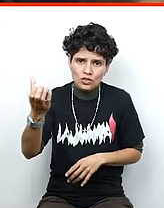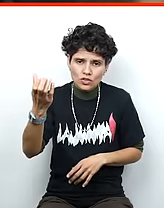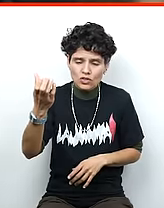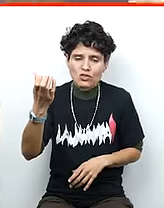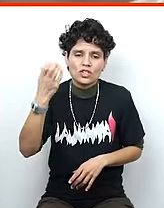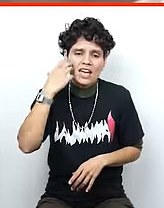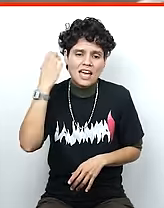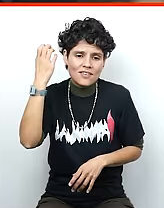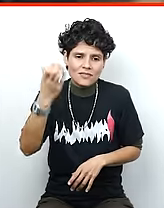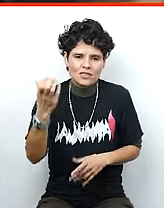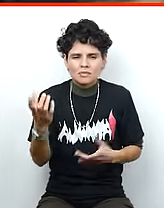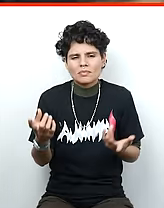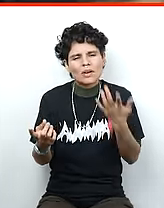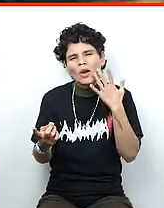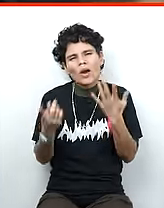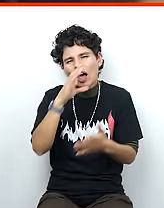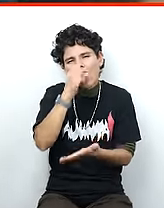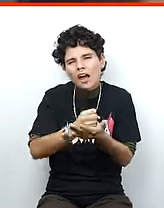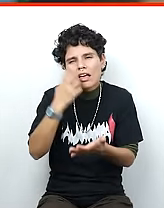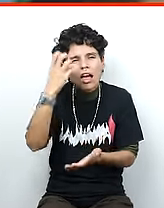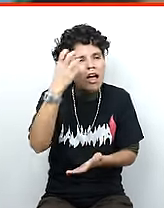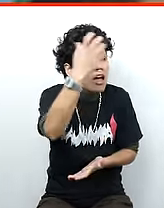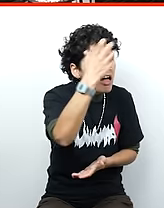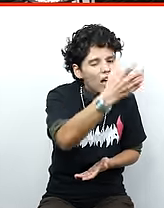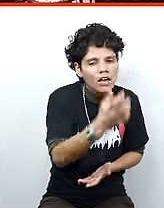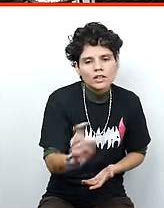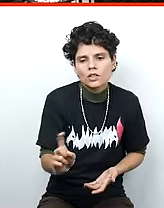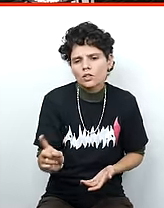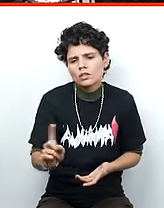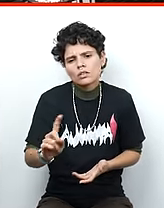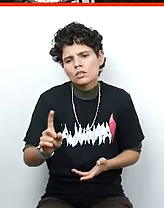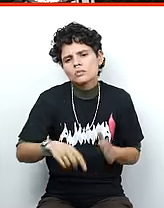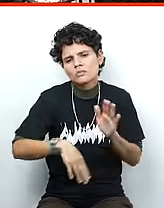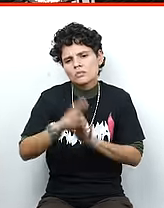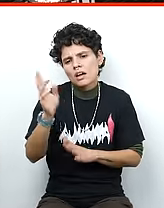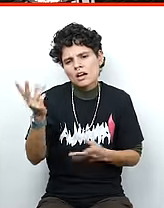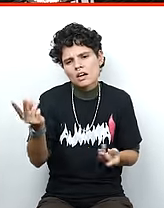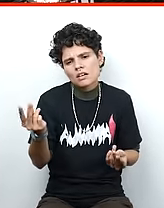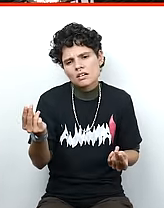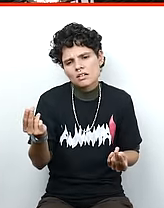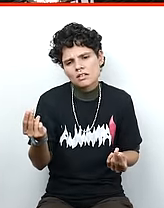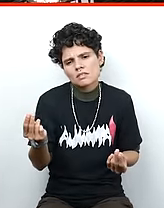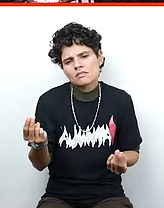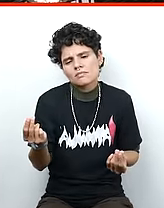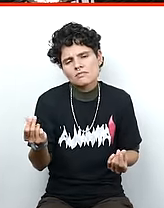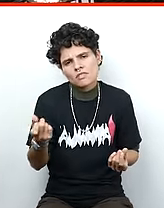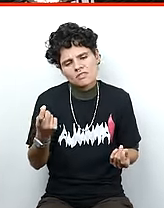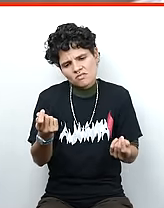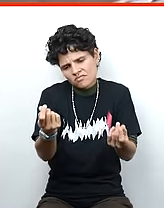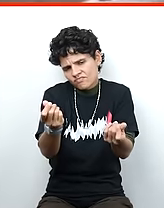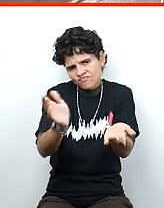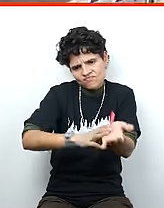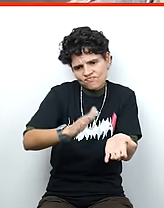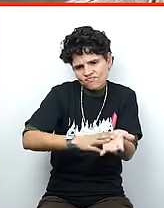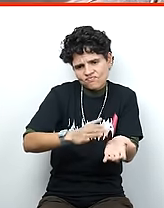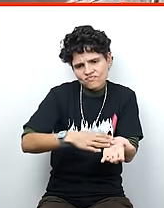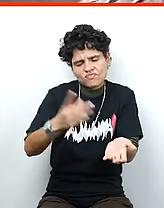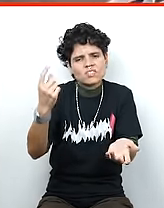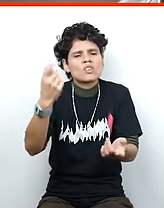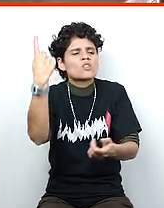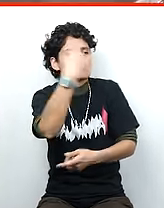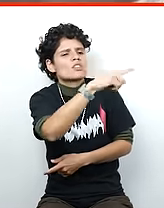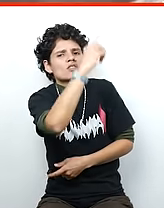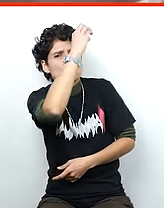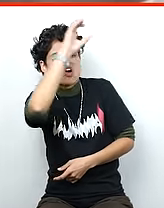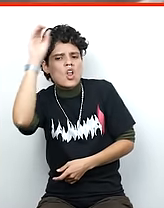Canadá. ¿$100,000? Sí. Ya, pero no andan haciendo estafas, pero no tienen iPhone para hacer estafas. No, es que la mayoría son buenos manares, culiados, que andan por algo extraditados